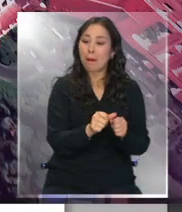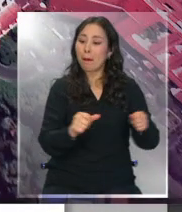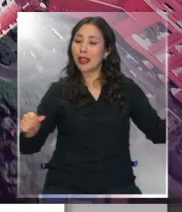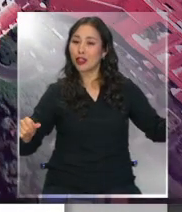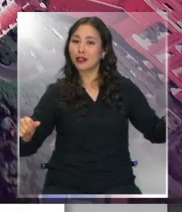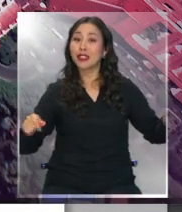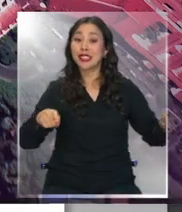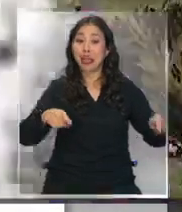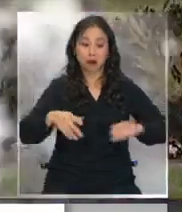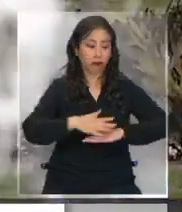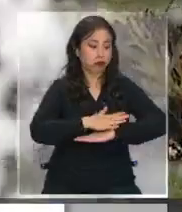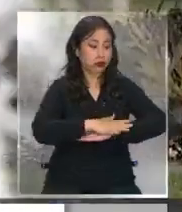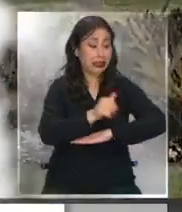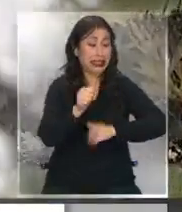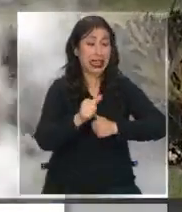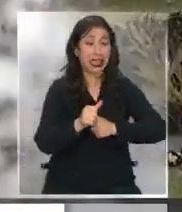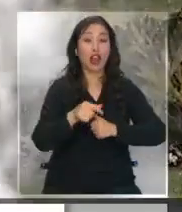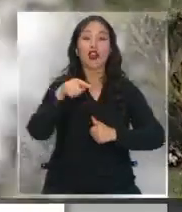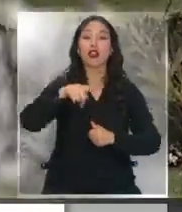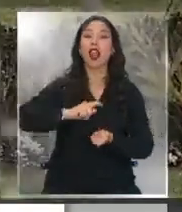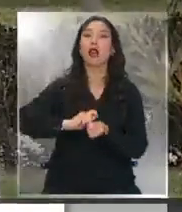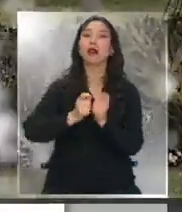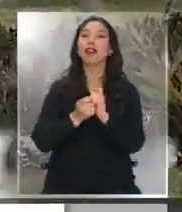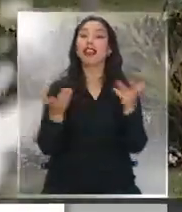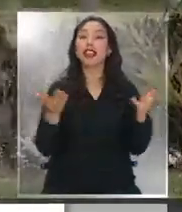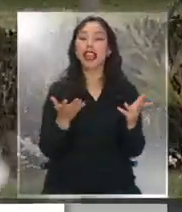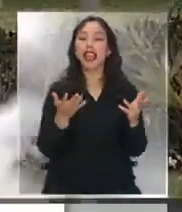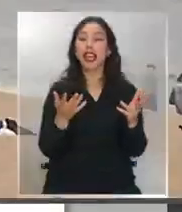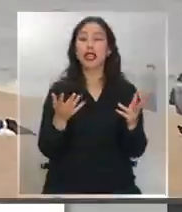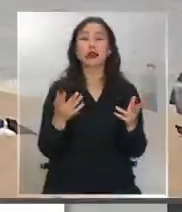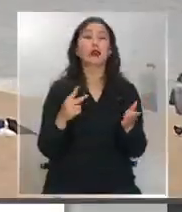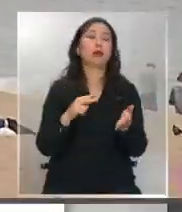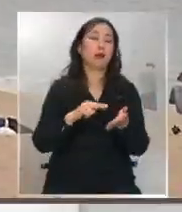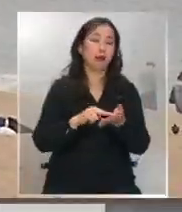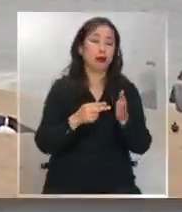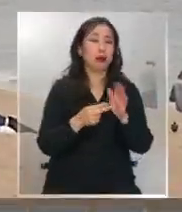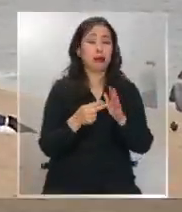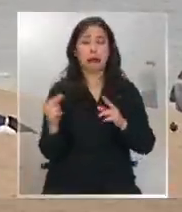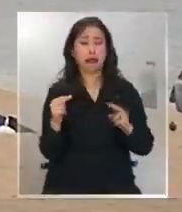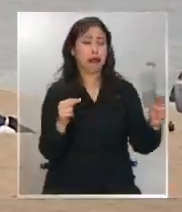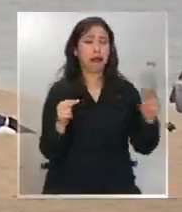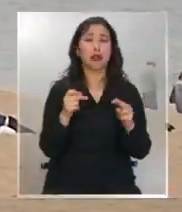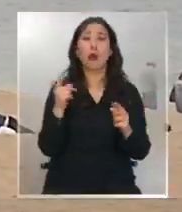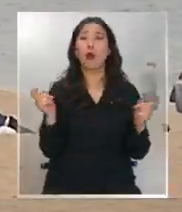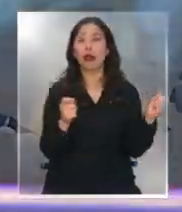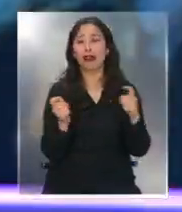borde costero, hoy convertidos en el eje de la discordia en Viña del Mar.